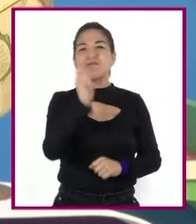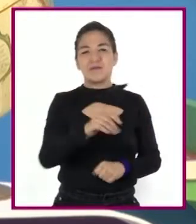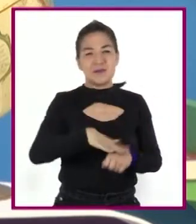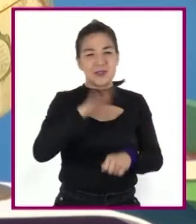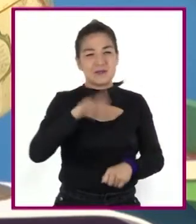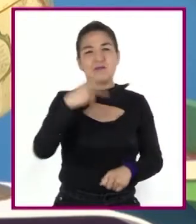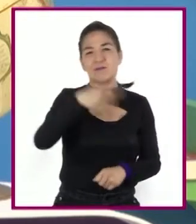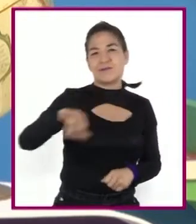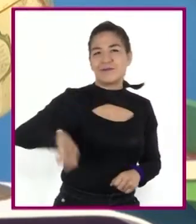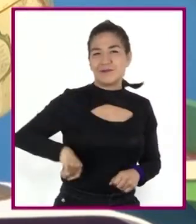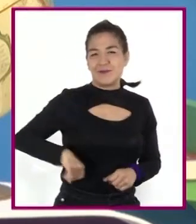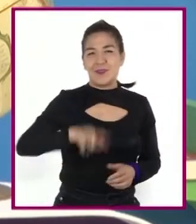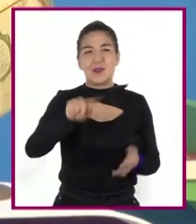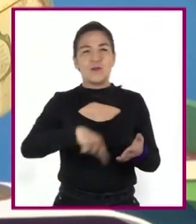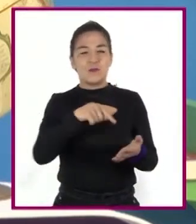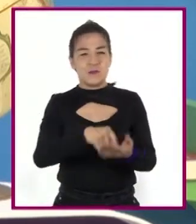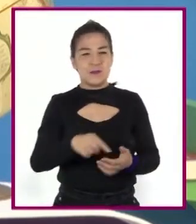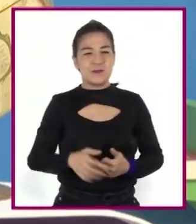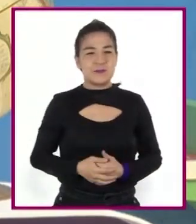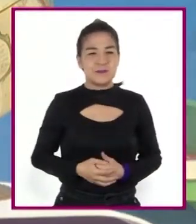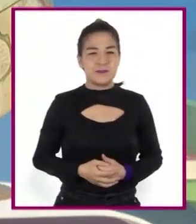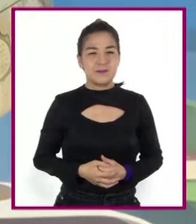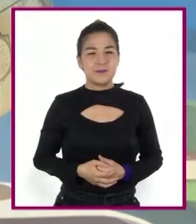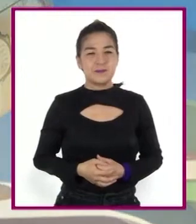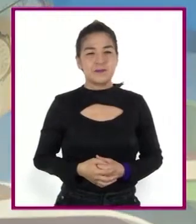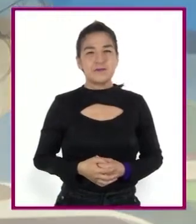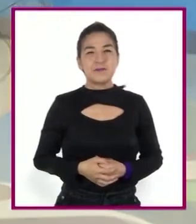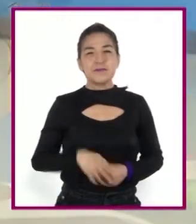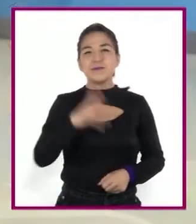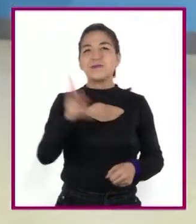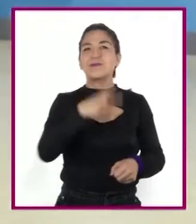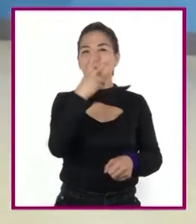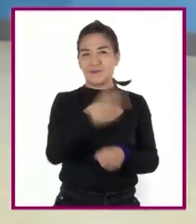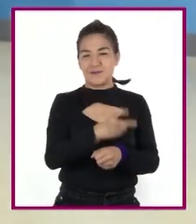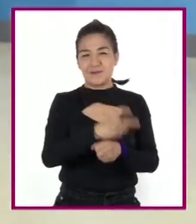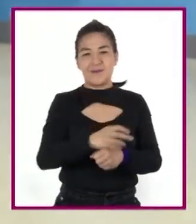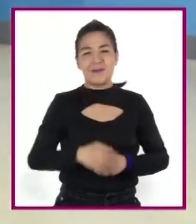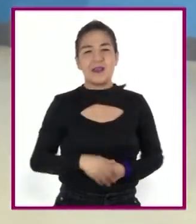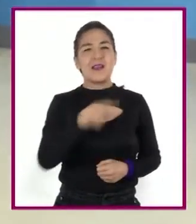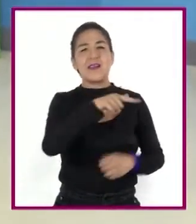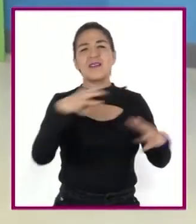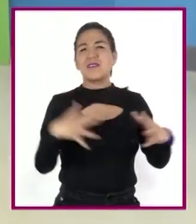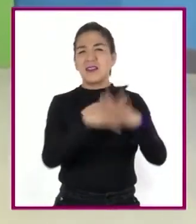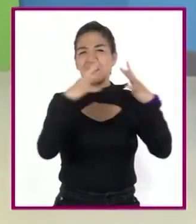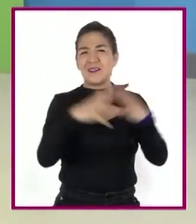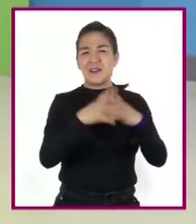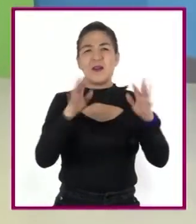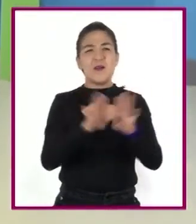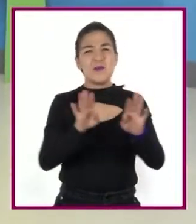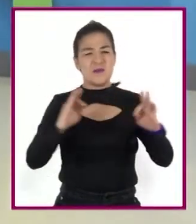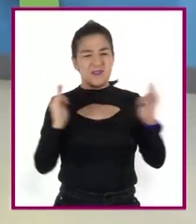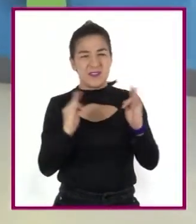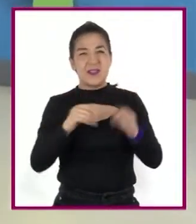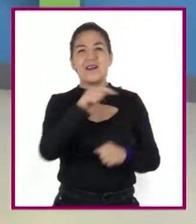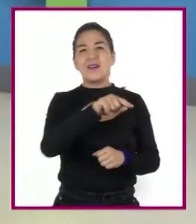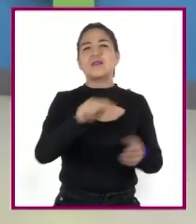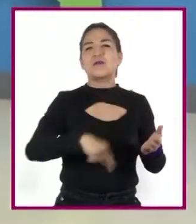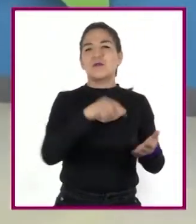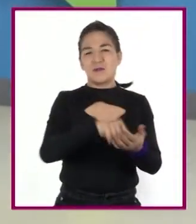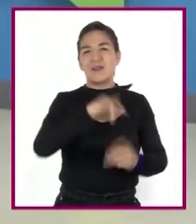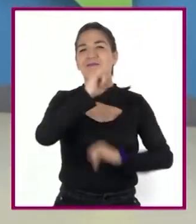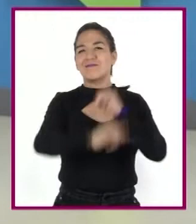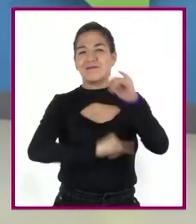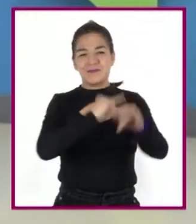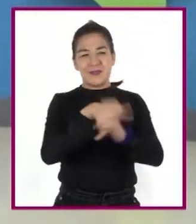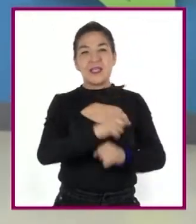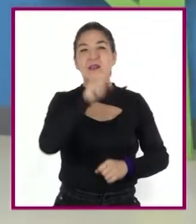que de interés local. En segundo lugar, la Guerra Fría había congelado la situación internacional